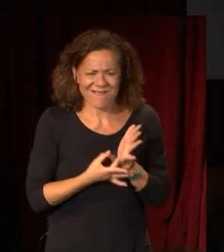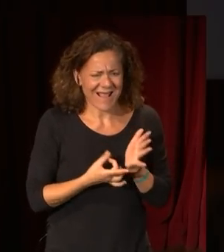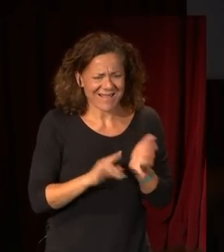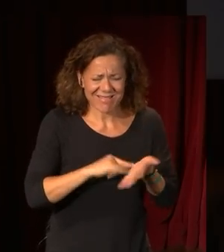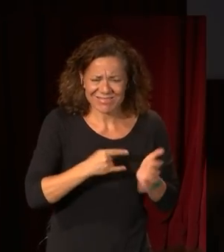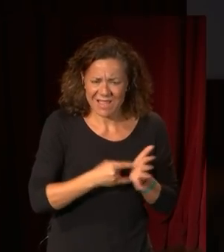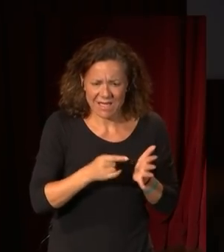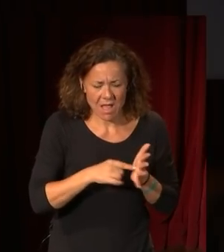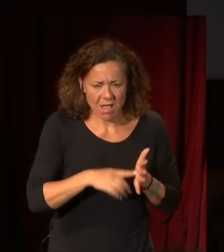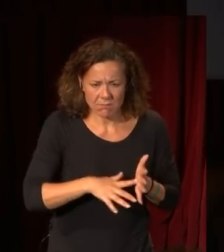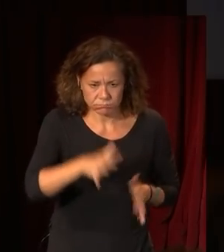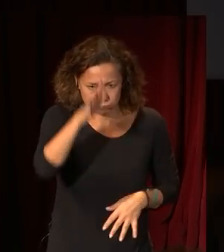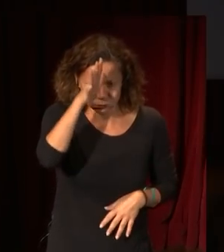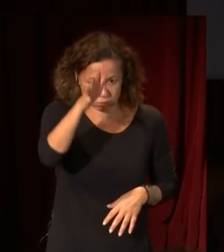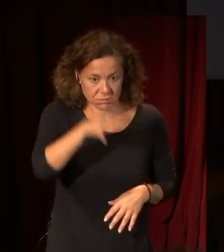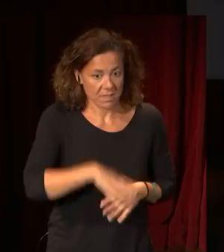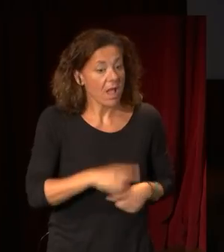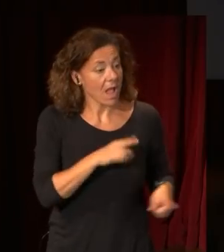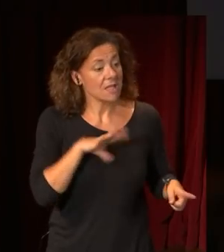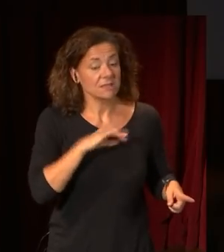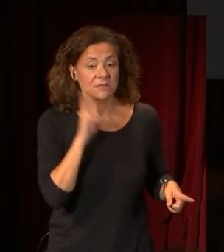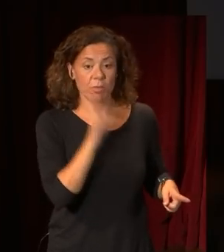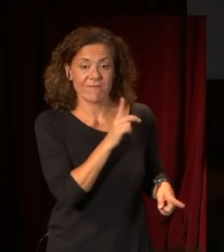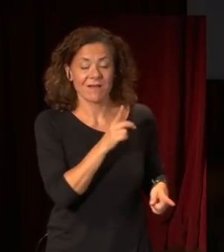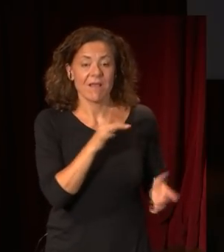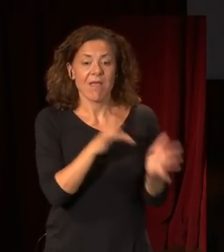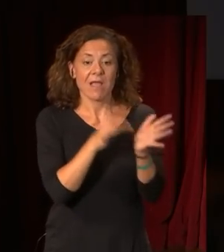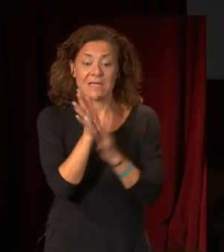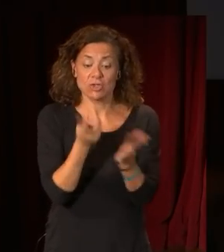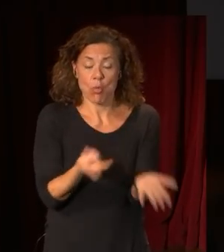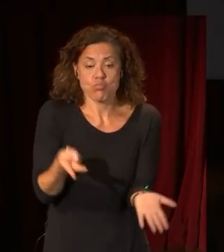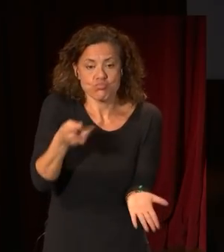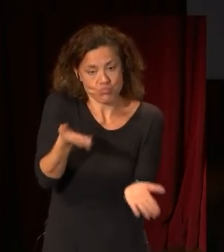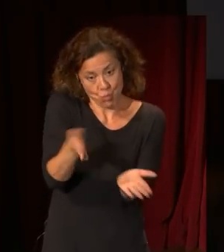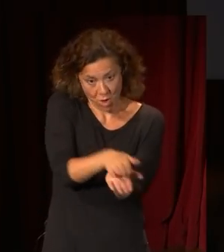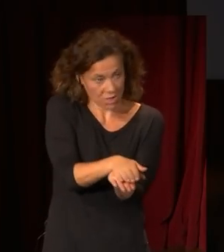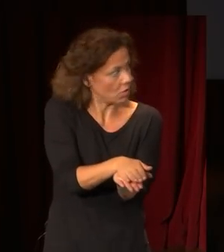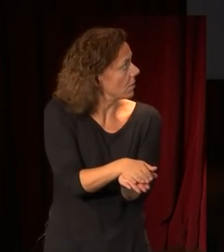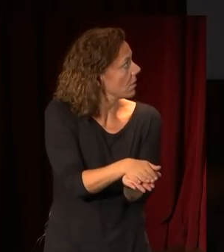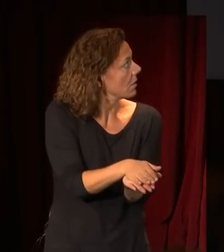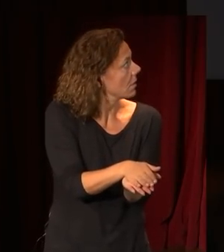asombrosa y podemos ver en este cristo muerto apoyado en un sepulcro